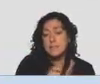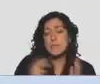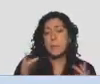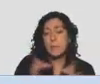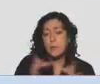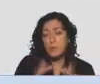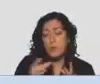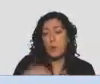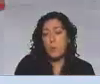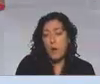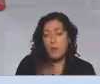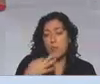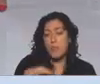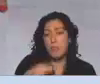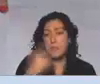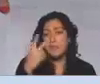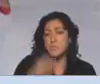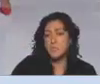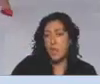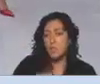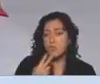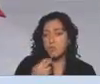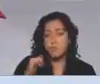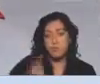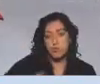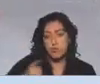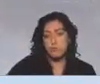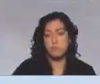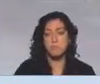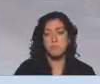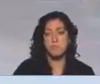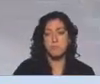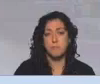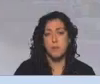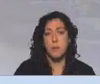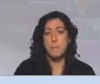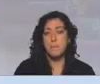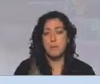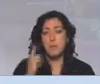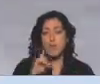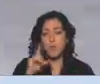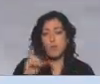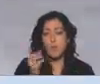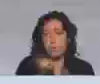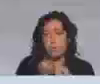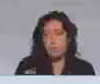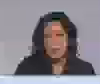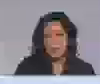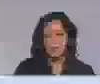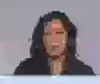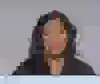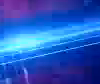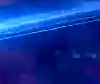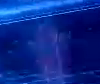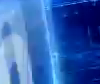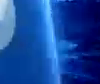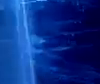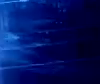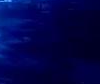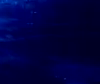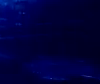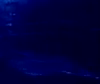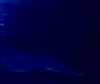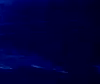durante 3 años. Bien, reiteramos, comienza a funcionar a partir del 1 de julio, claro, de este año.